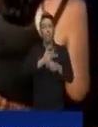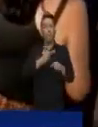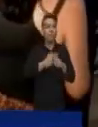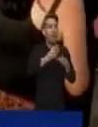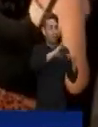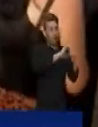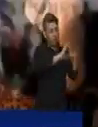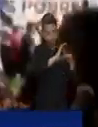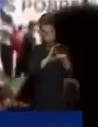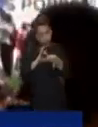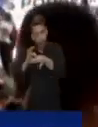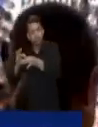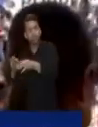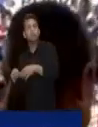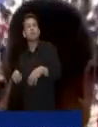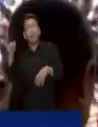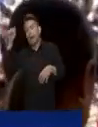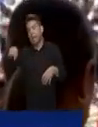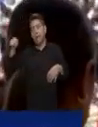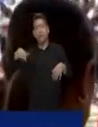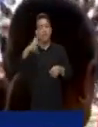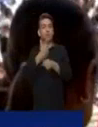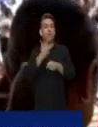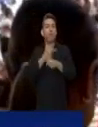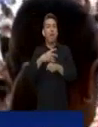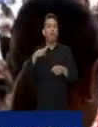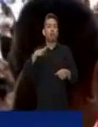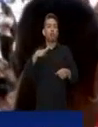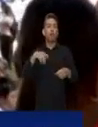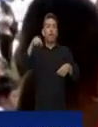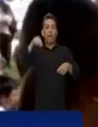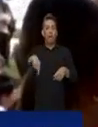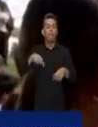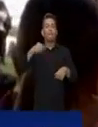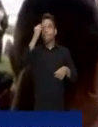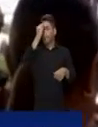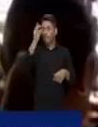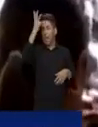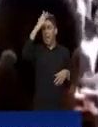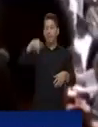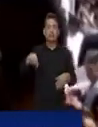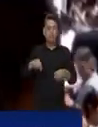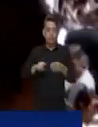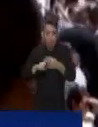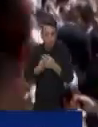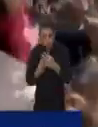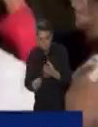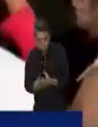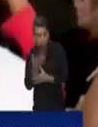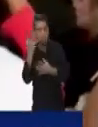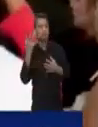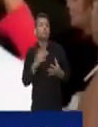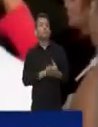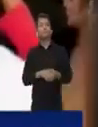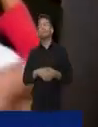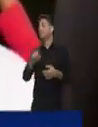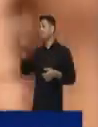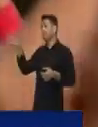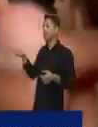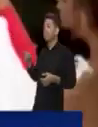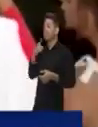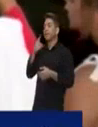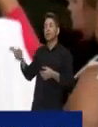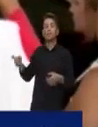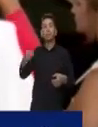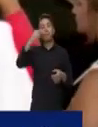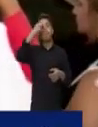el corazón del mundo maya. Los mexicanos que asistieron a la celebración mencionan que es difícil vivir la independencia